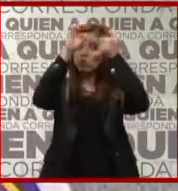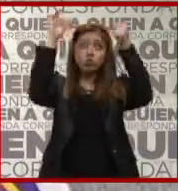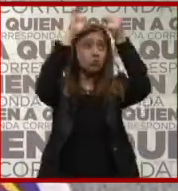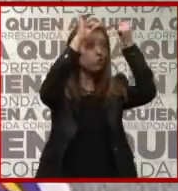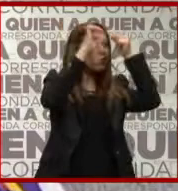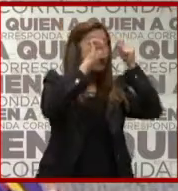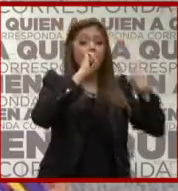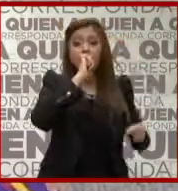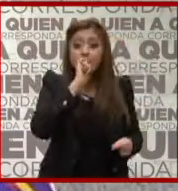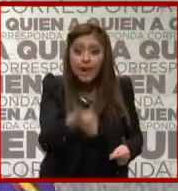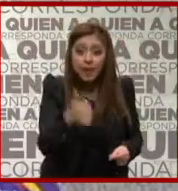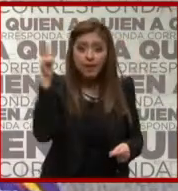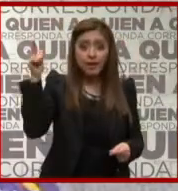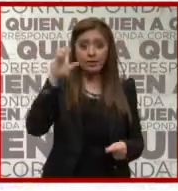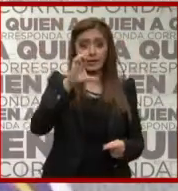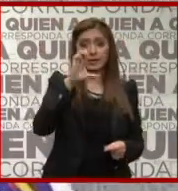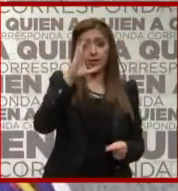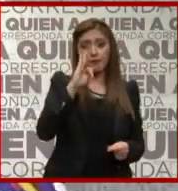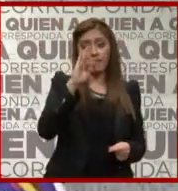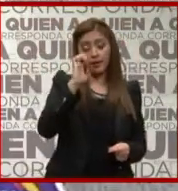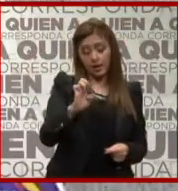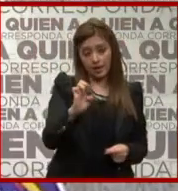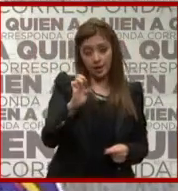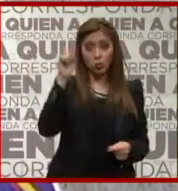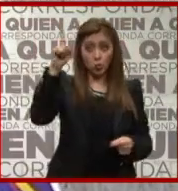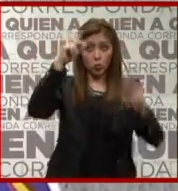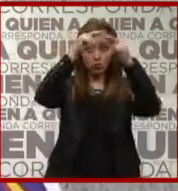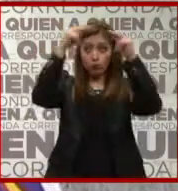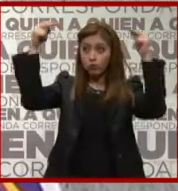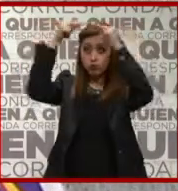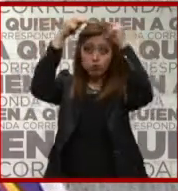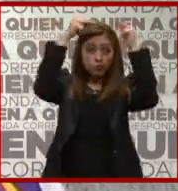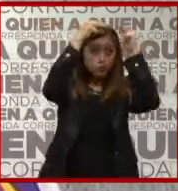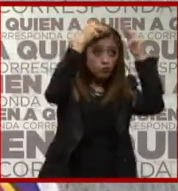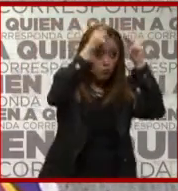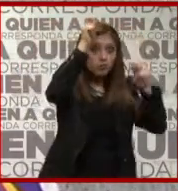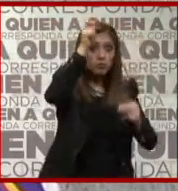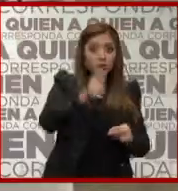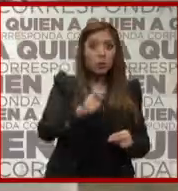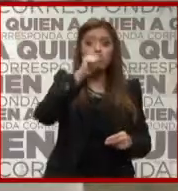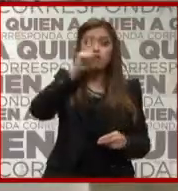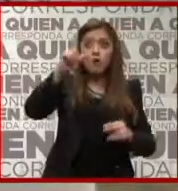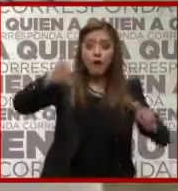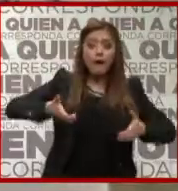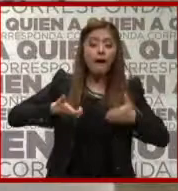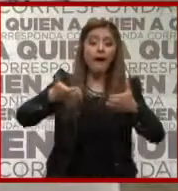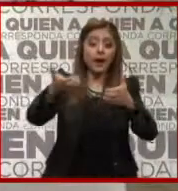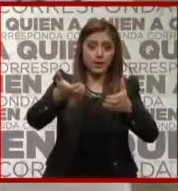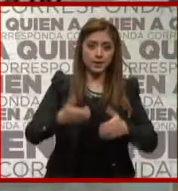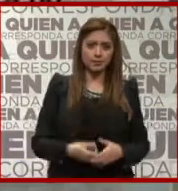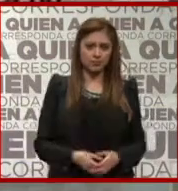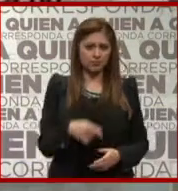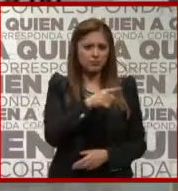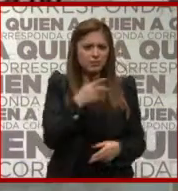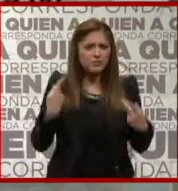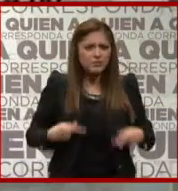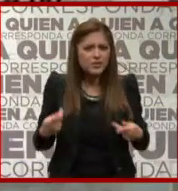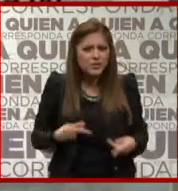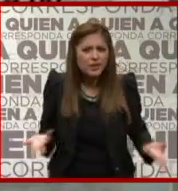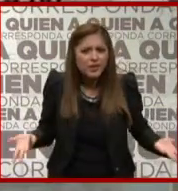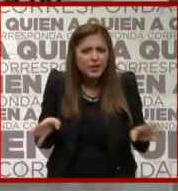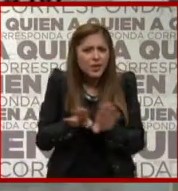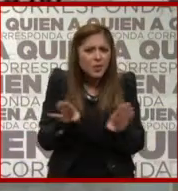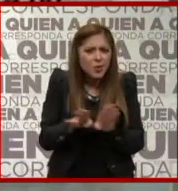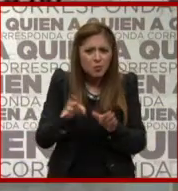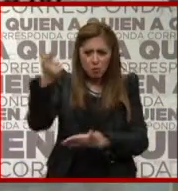de la Comisión Federal de Electricidad. Están conectados ustedes al alumbrado público. Los inconformes concluyeron que era el motivo por el cual